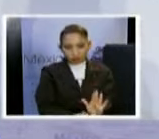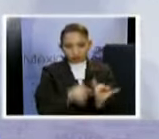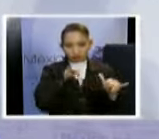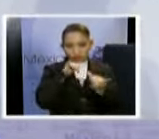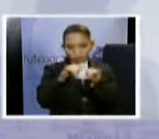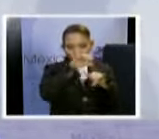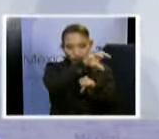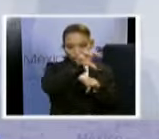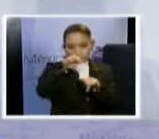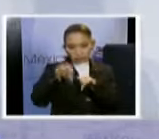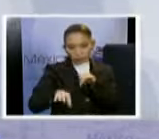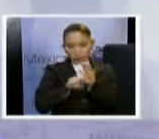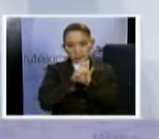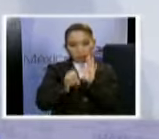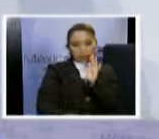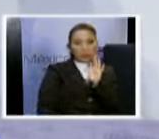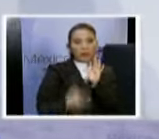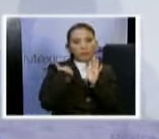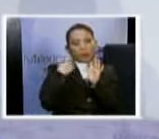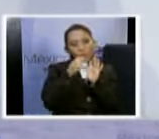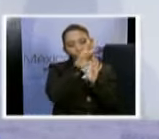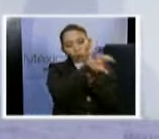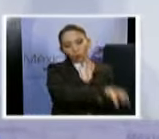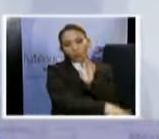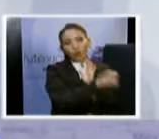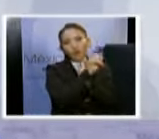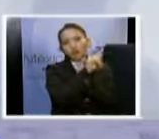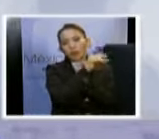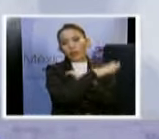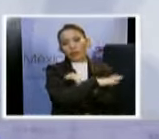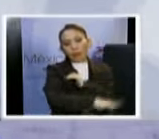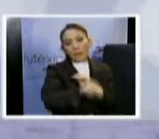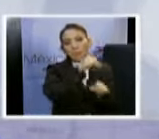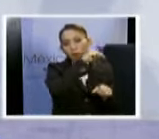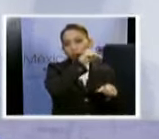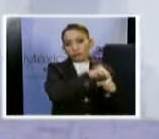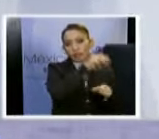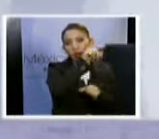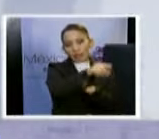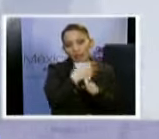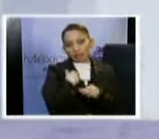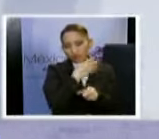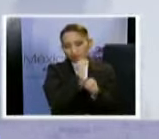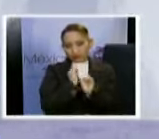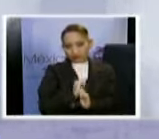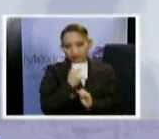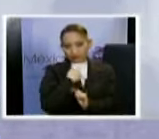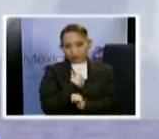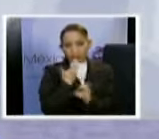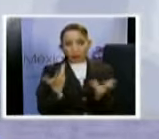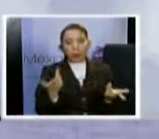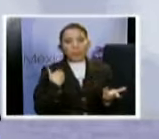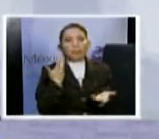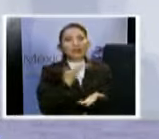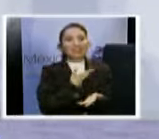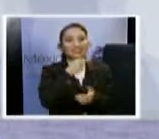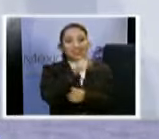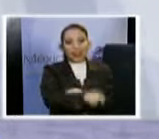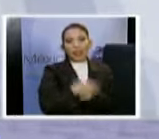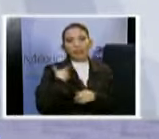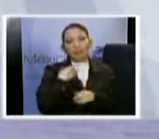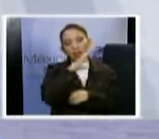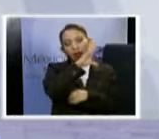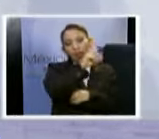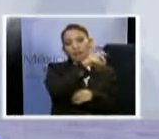geográfica, podemos tomar como ejemplo la circunscripción del Consulado General en Montreal, que me honro en encabezar, la cual incluye las provincias